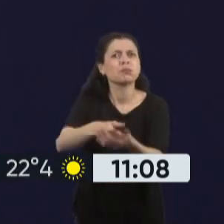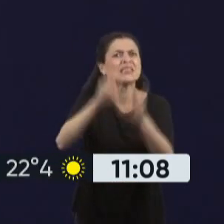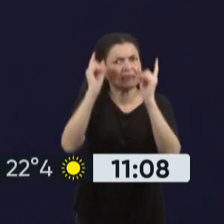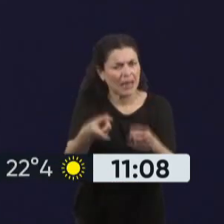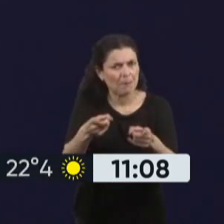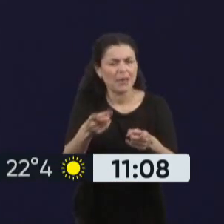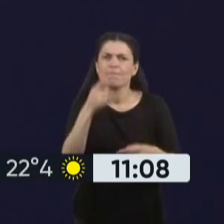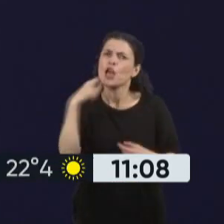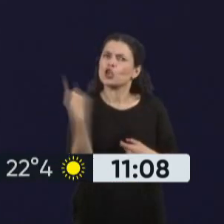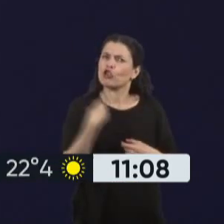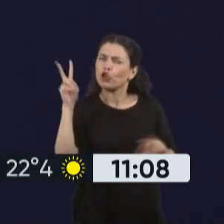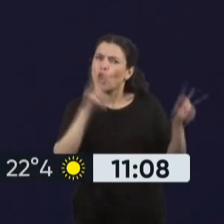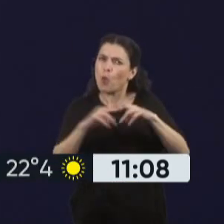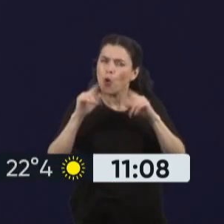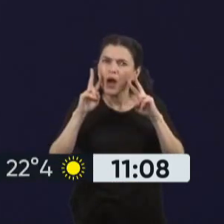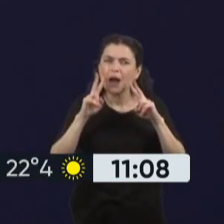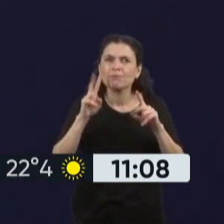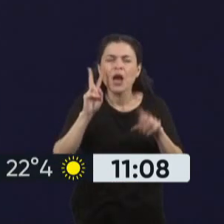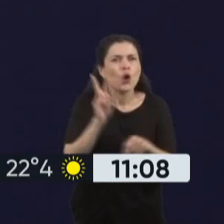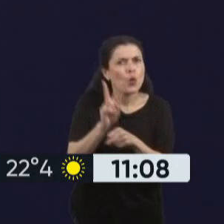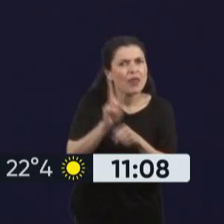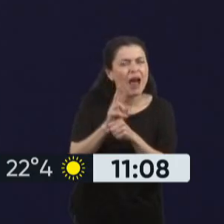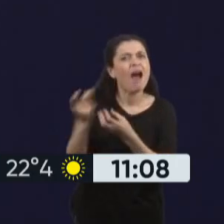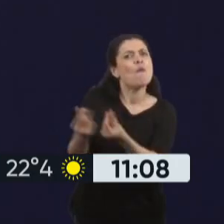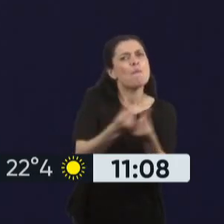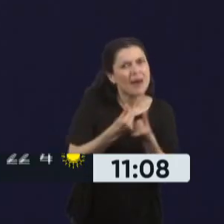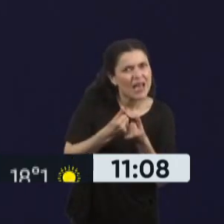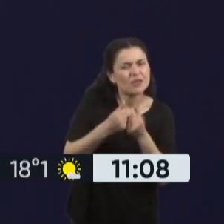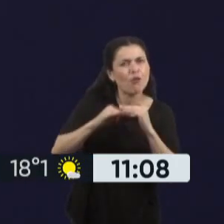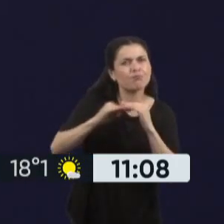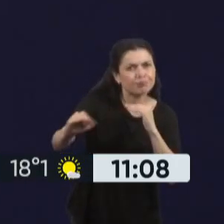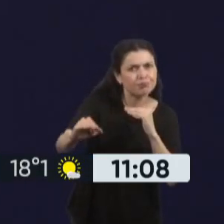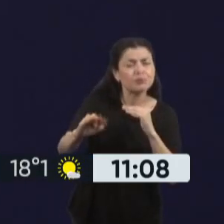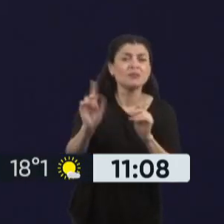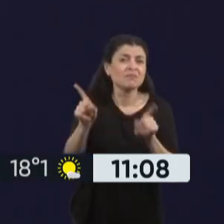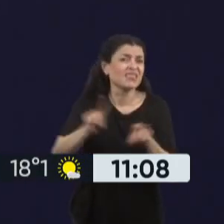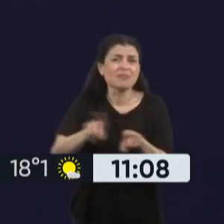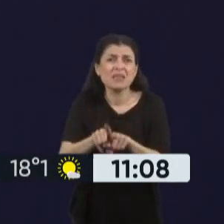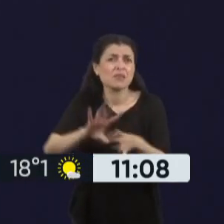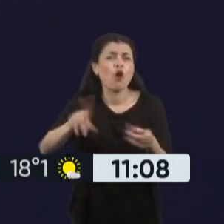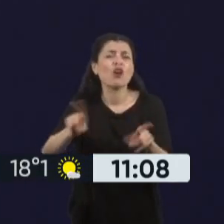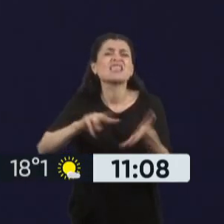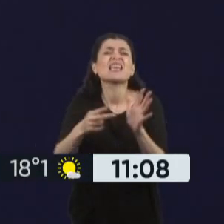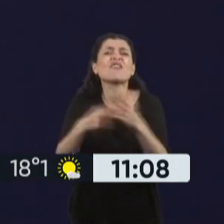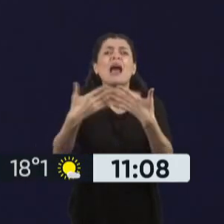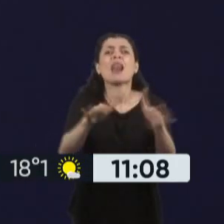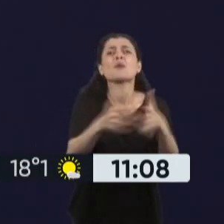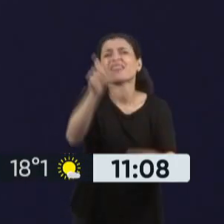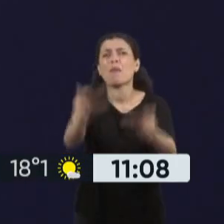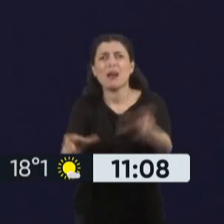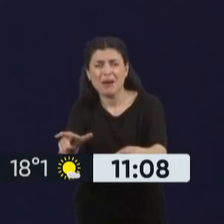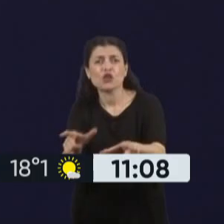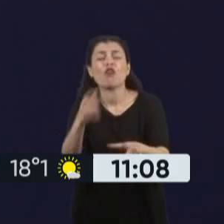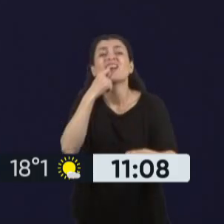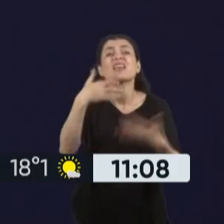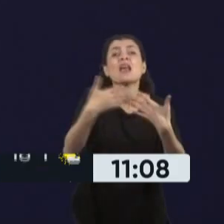la estabilidad de precios es parte de asegurar la libertad también, ¿no? Porque donde hay reglas claras hay competencia y donde hay